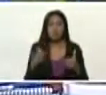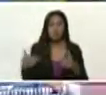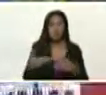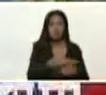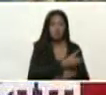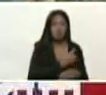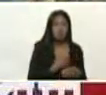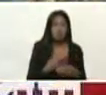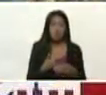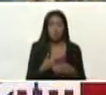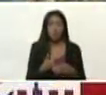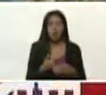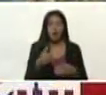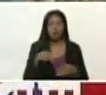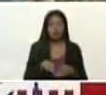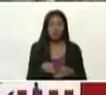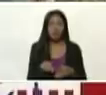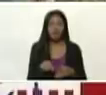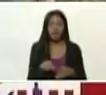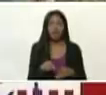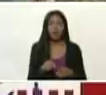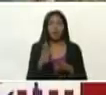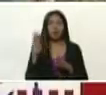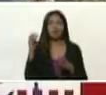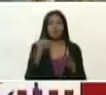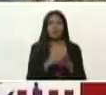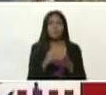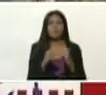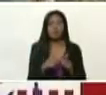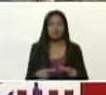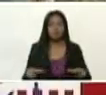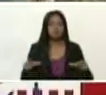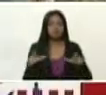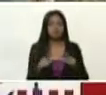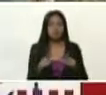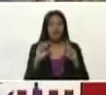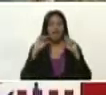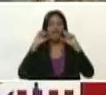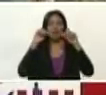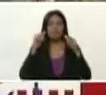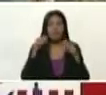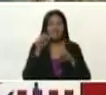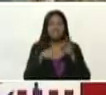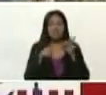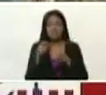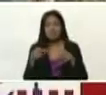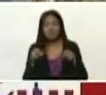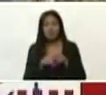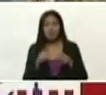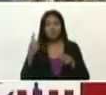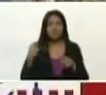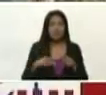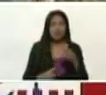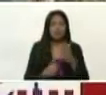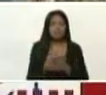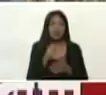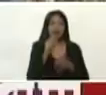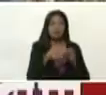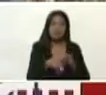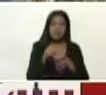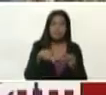recolección de la cosecha de 4.000 hectáreas de maíz para semilla, para temir la